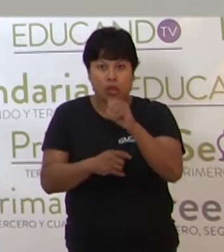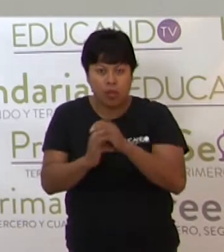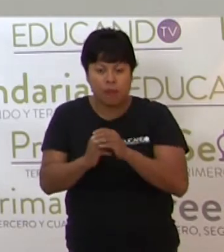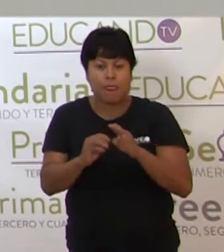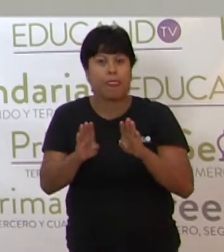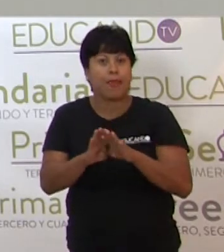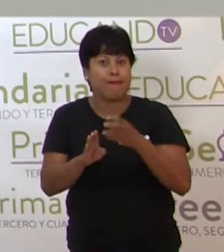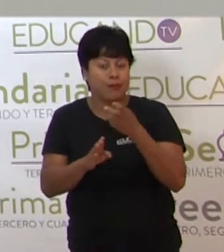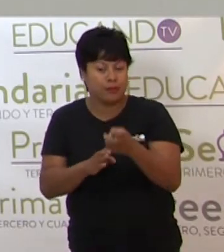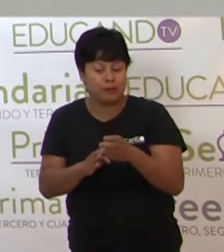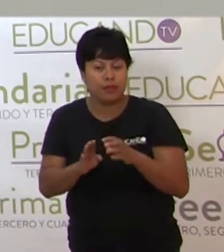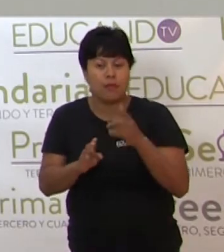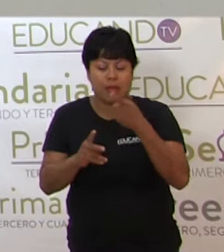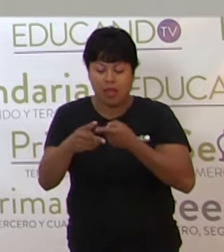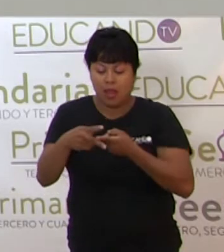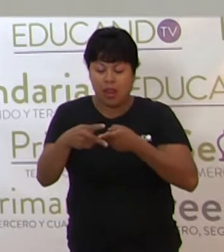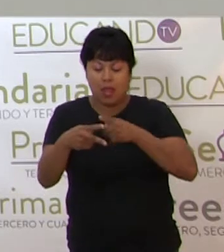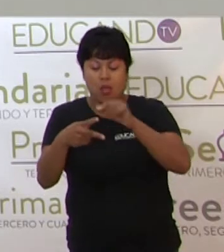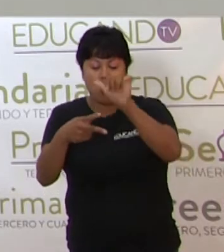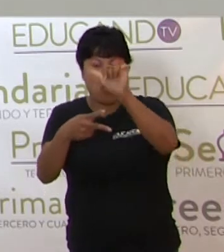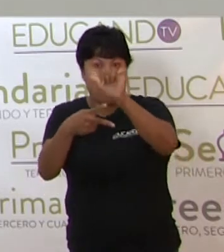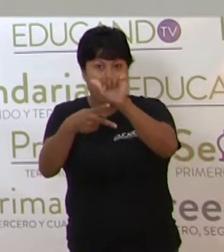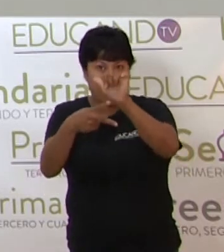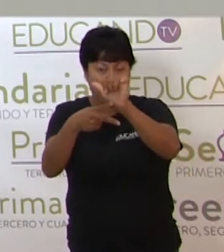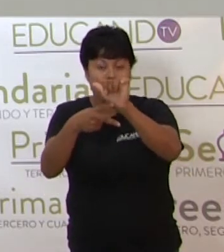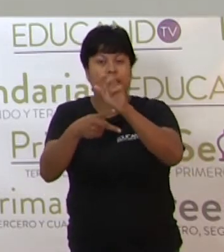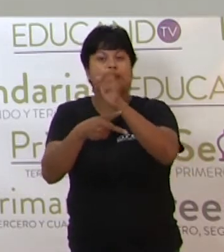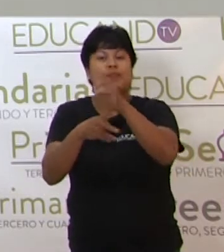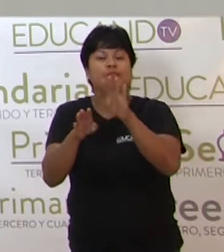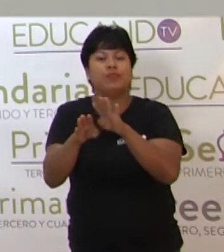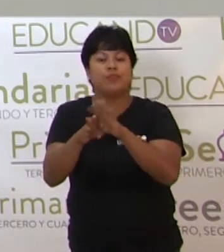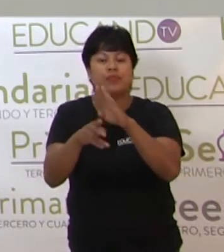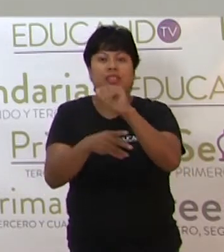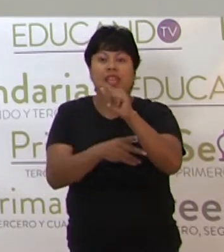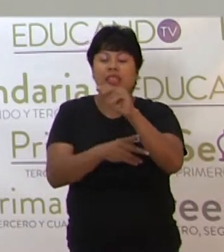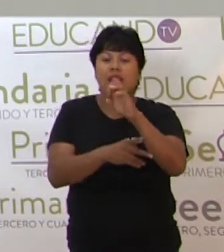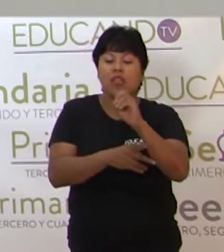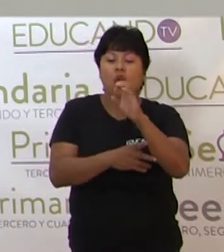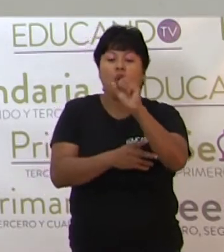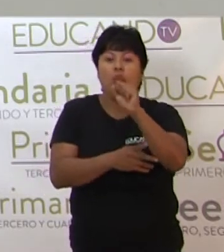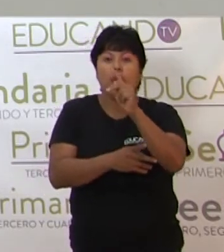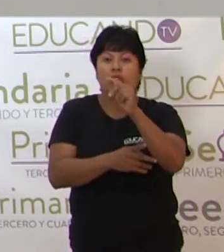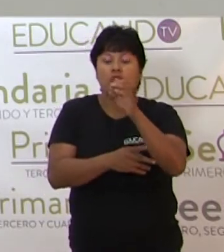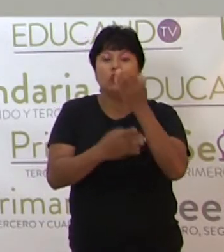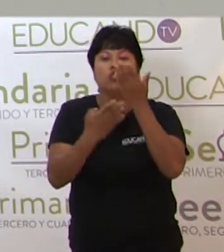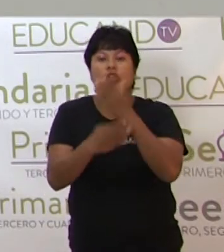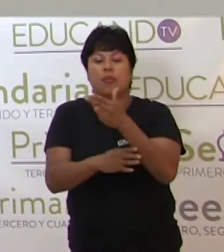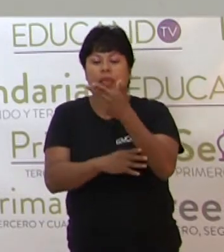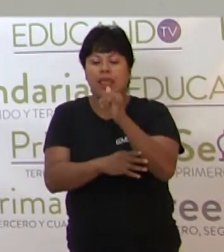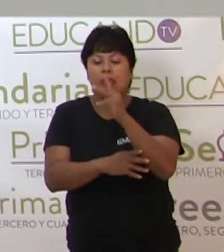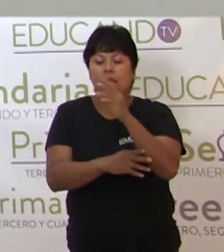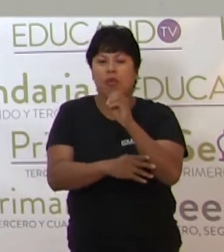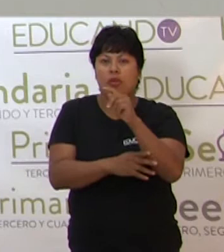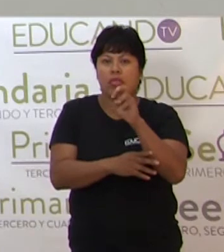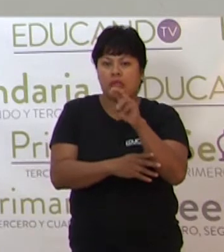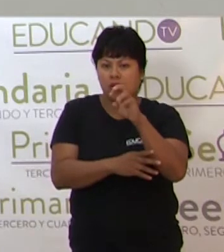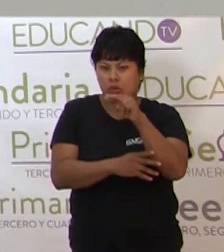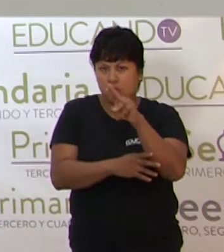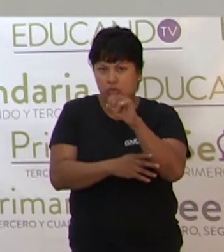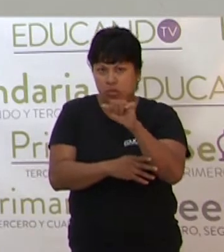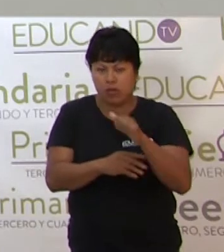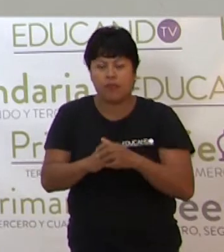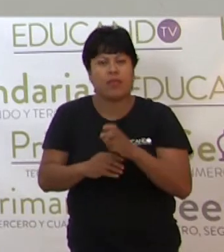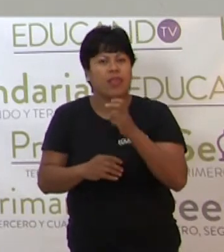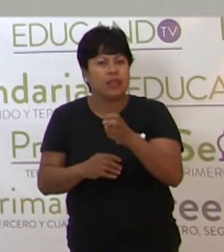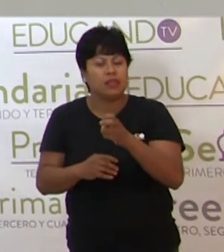con base al ángulo A, se define como cateto opuesto sobre hipotenusa. En este caso,